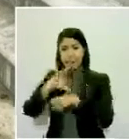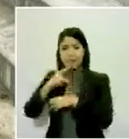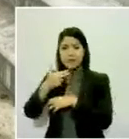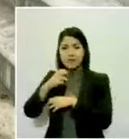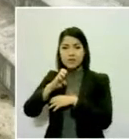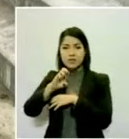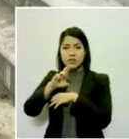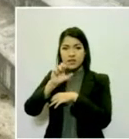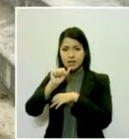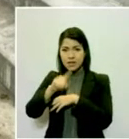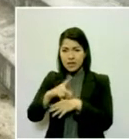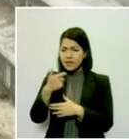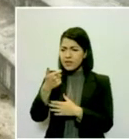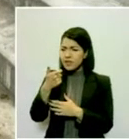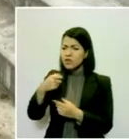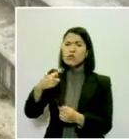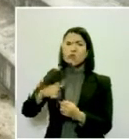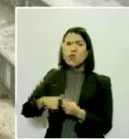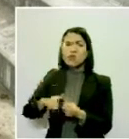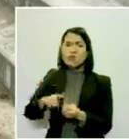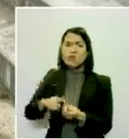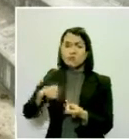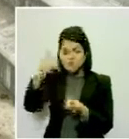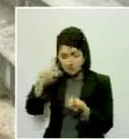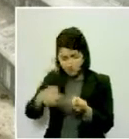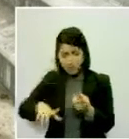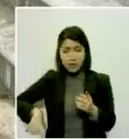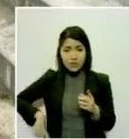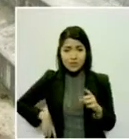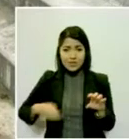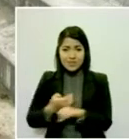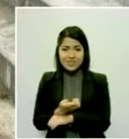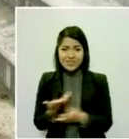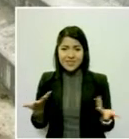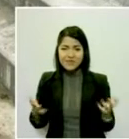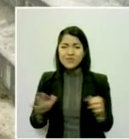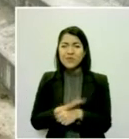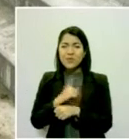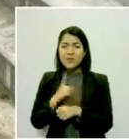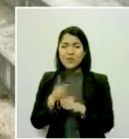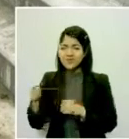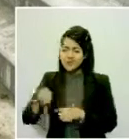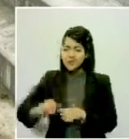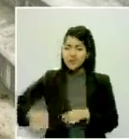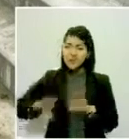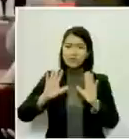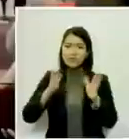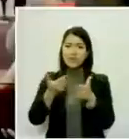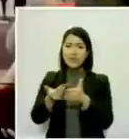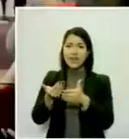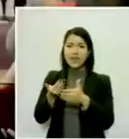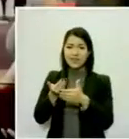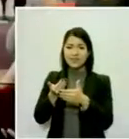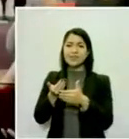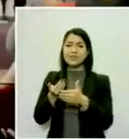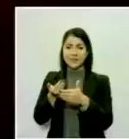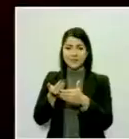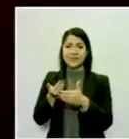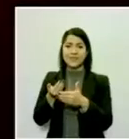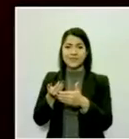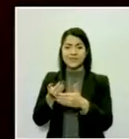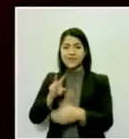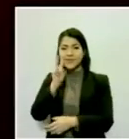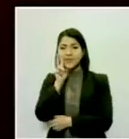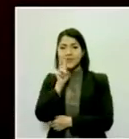100% estatales. ¿Sí? Esto porque luego se considera o se